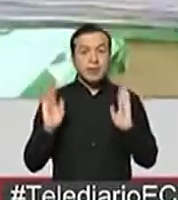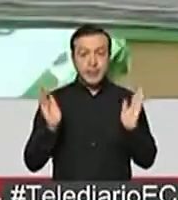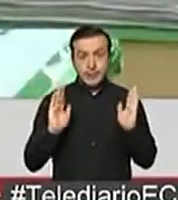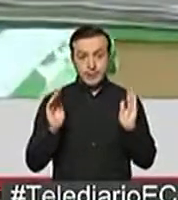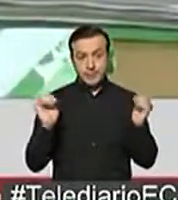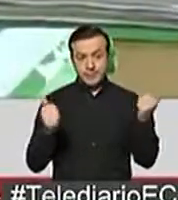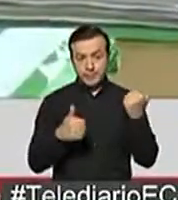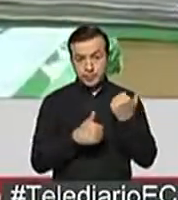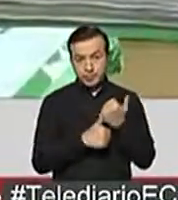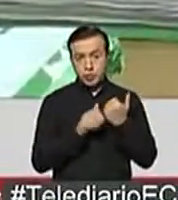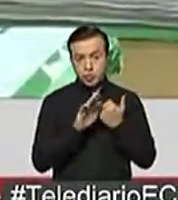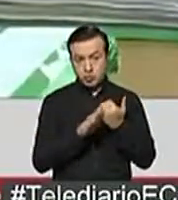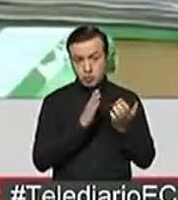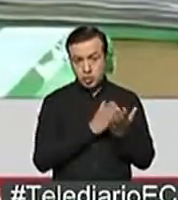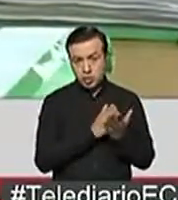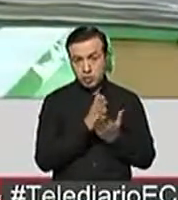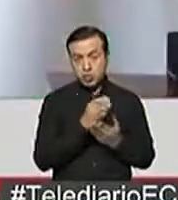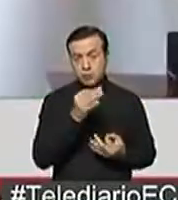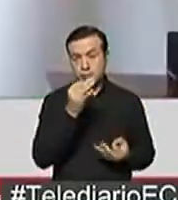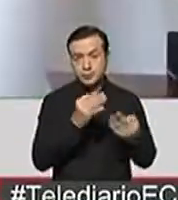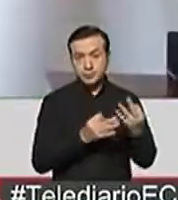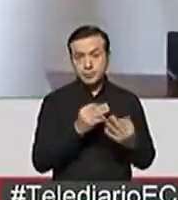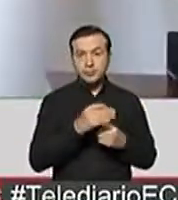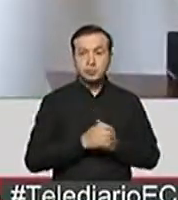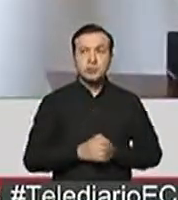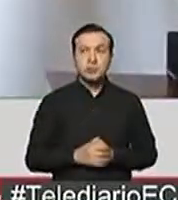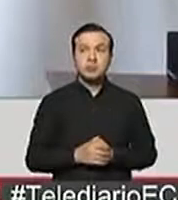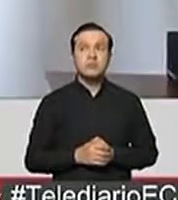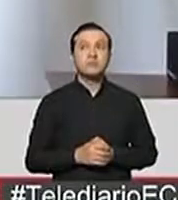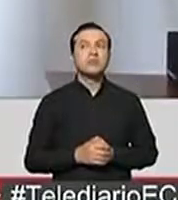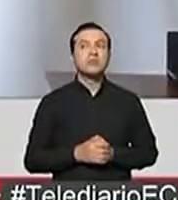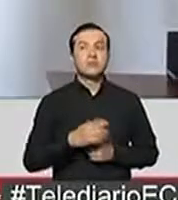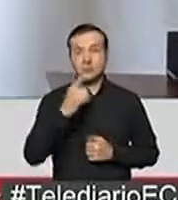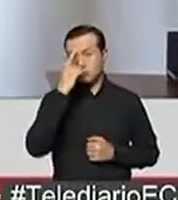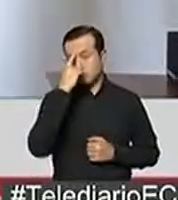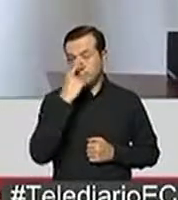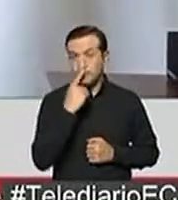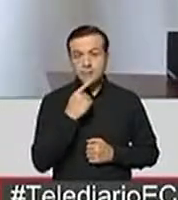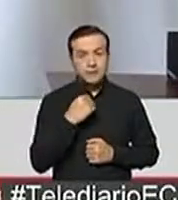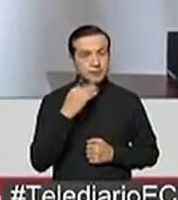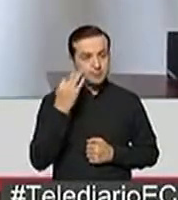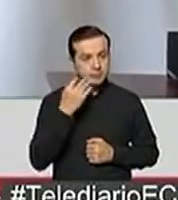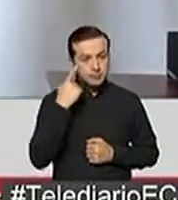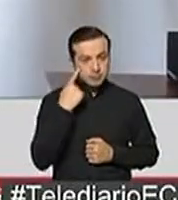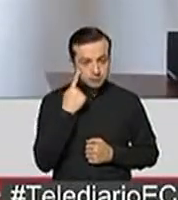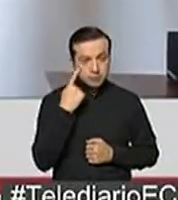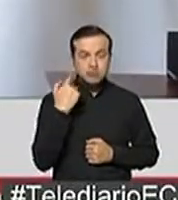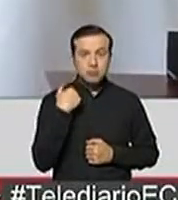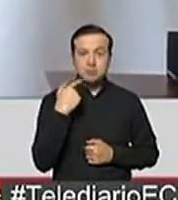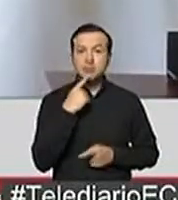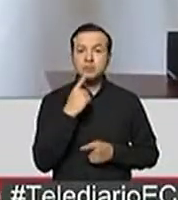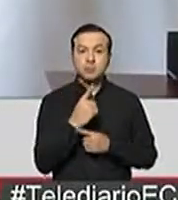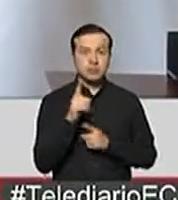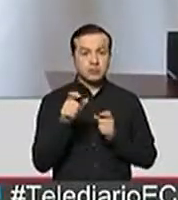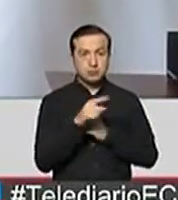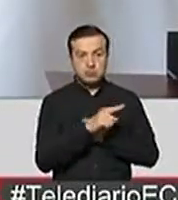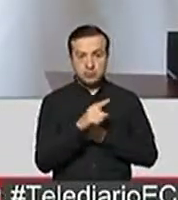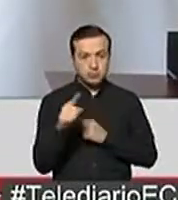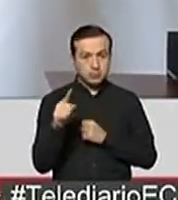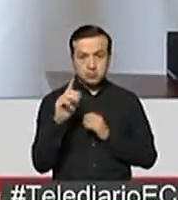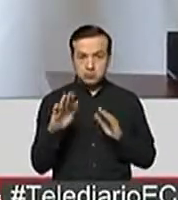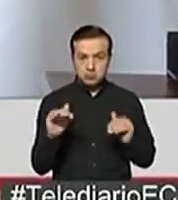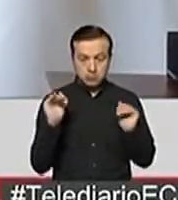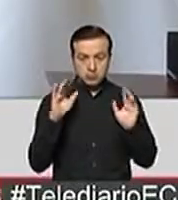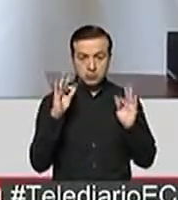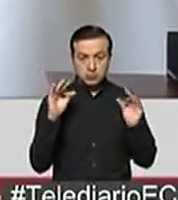que pertenezcan a la carrera judicial. Queremos tener un perfil que nos asegure contar con jueces temporales de primer